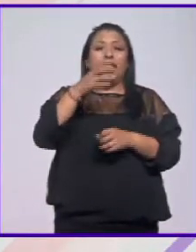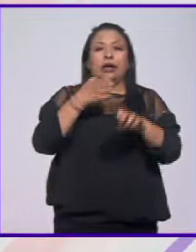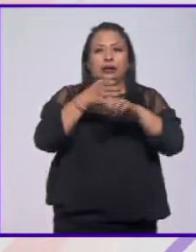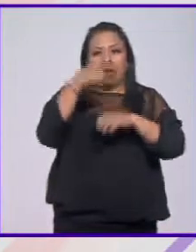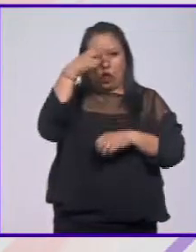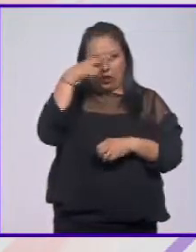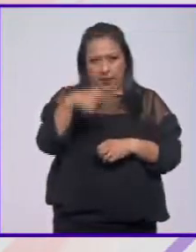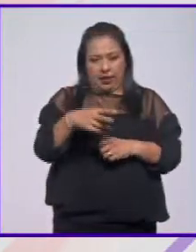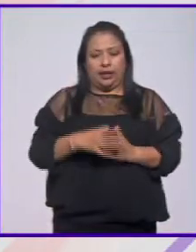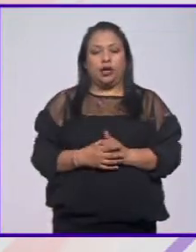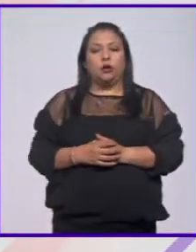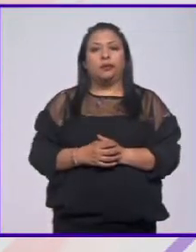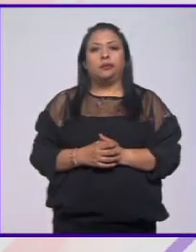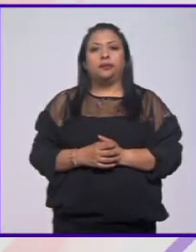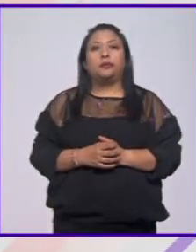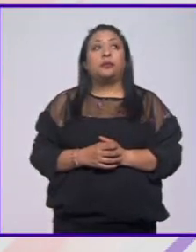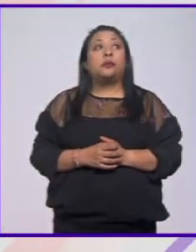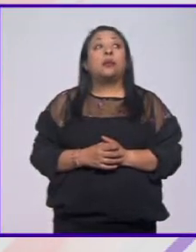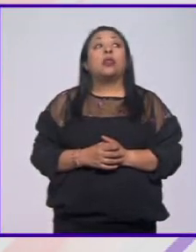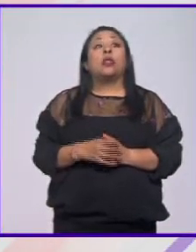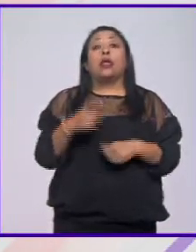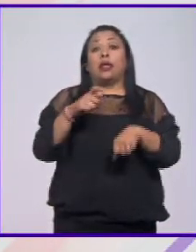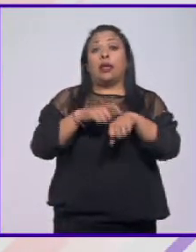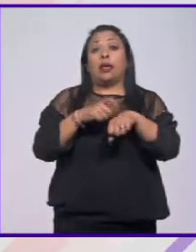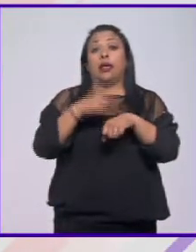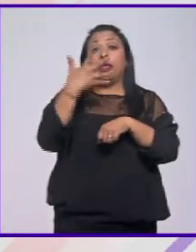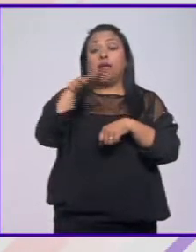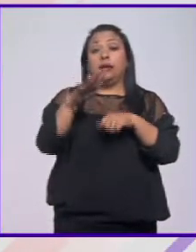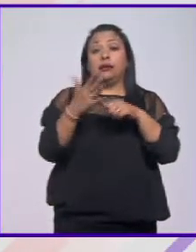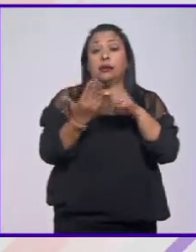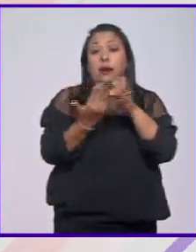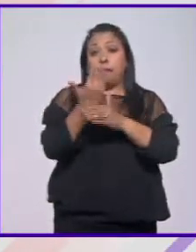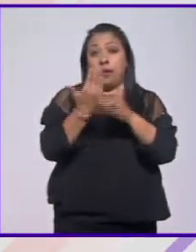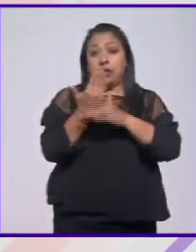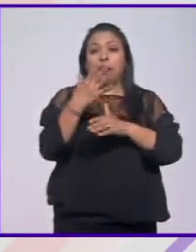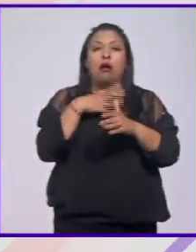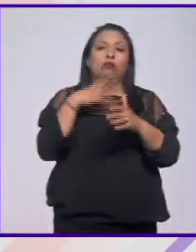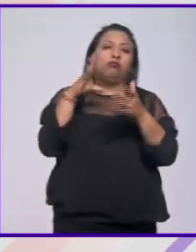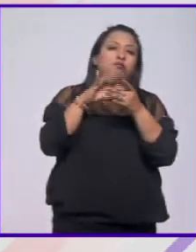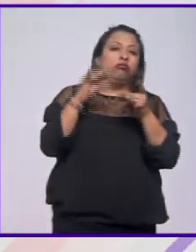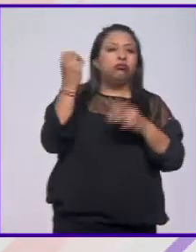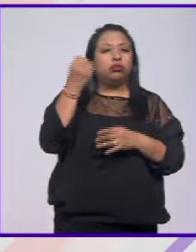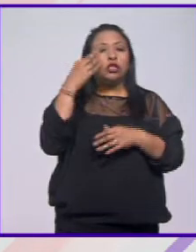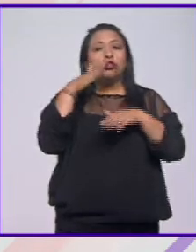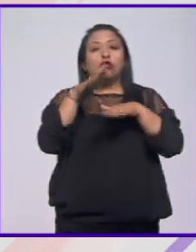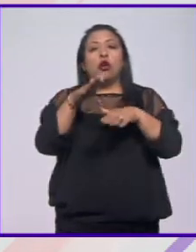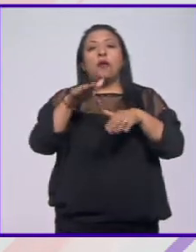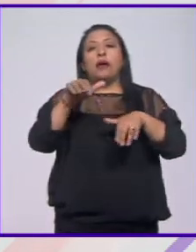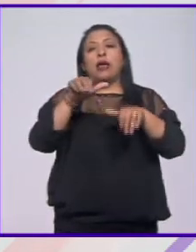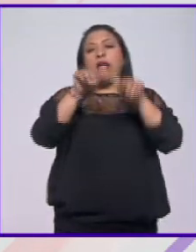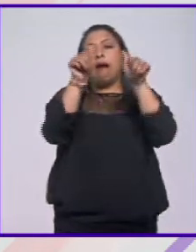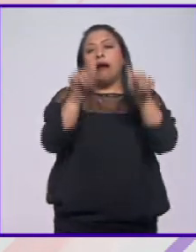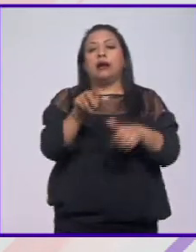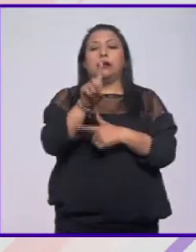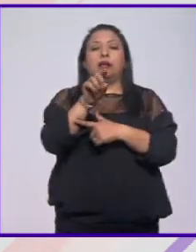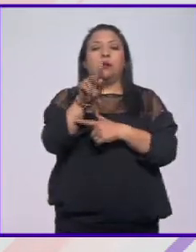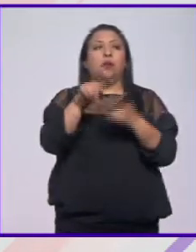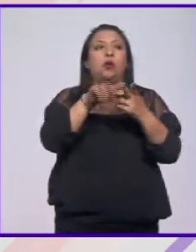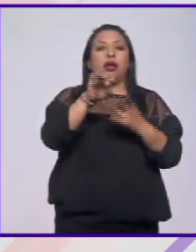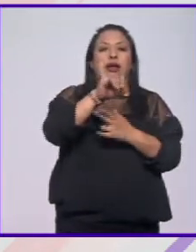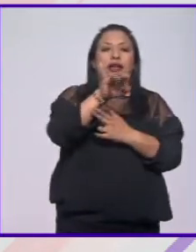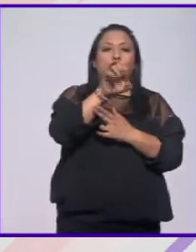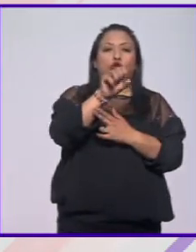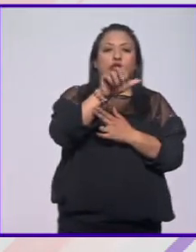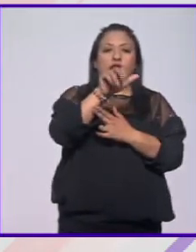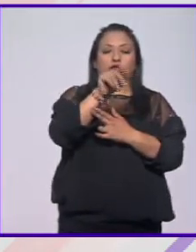México. A partir de las 10 de la mañana habrá charlas en torno al arte dramático, como la que ofrecerá Jesús Antonio